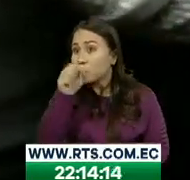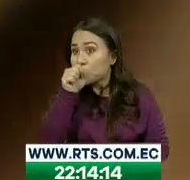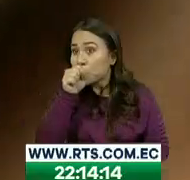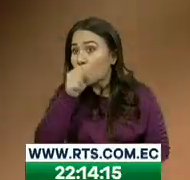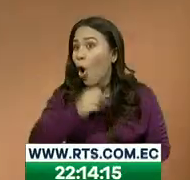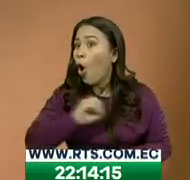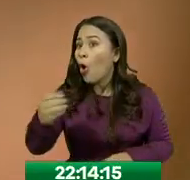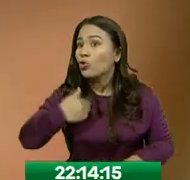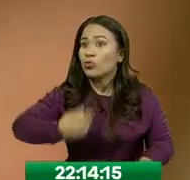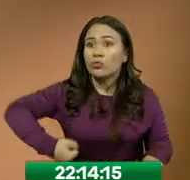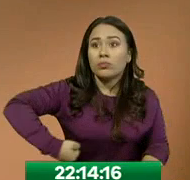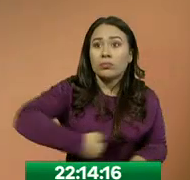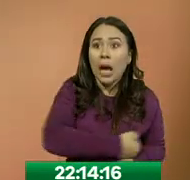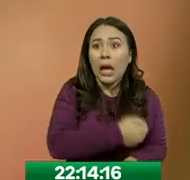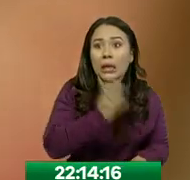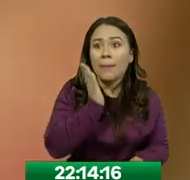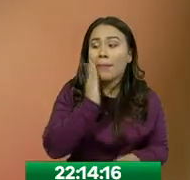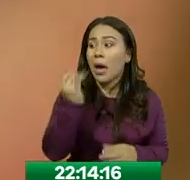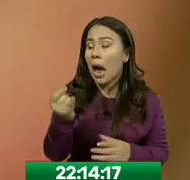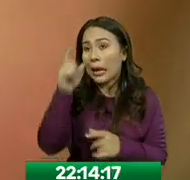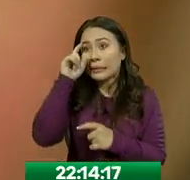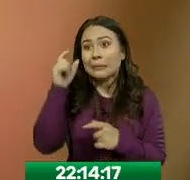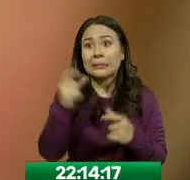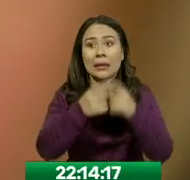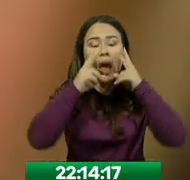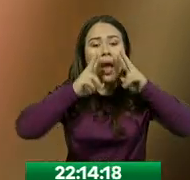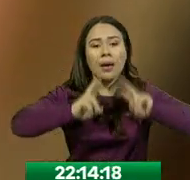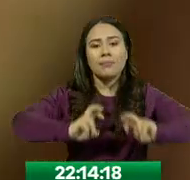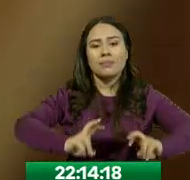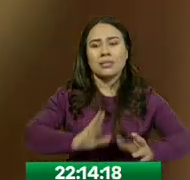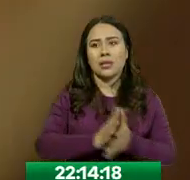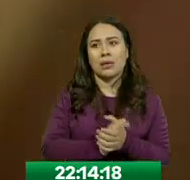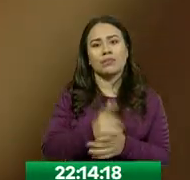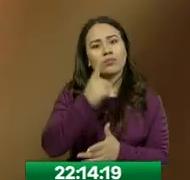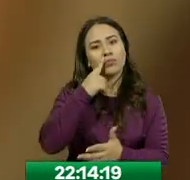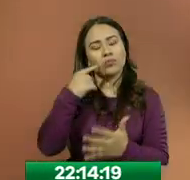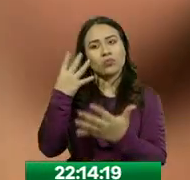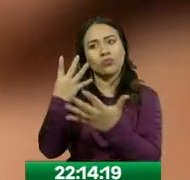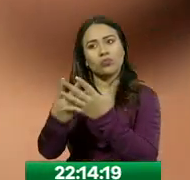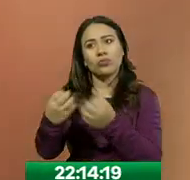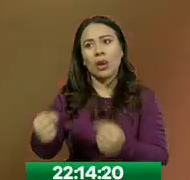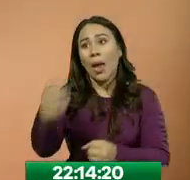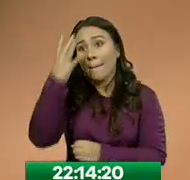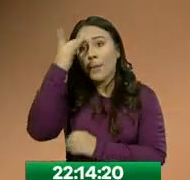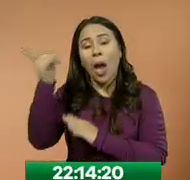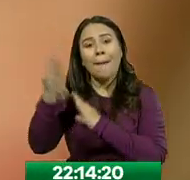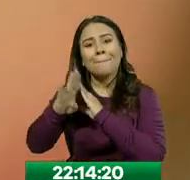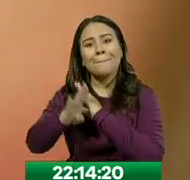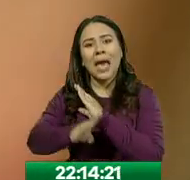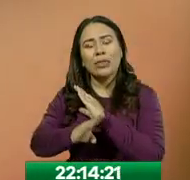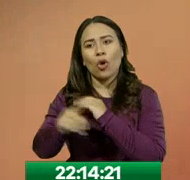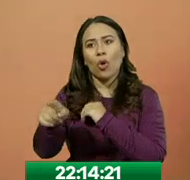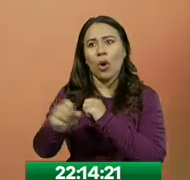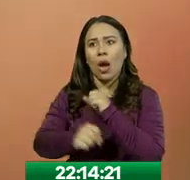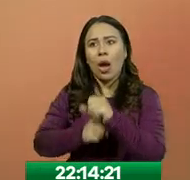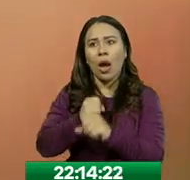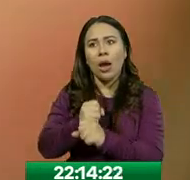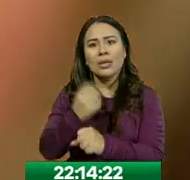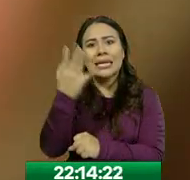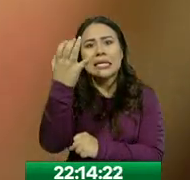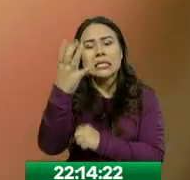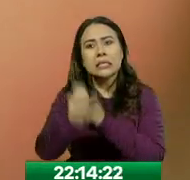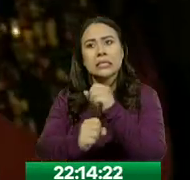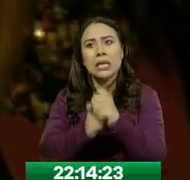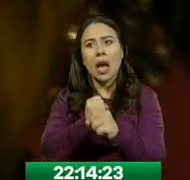conmigo. De acuerdo a Dina Penny, Fiscalía, el caso estaría siendo aún investigado. Al tratarse de una menor con cierto grado de discapacidad, las